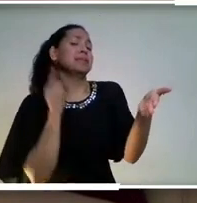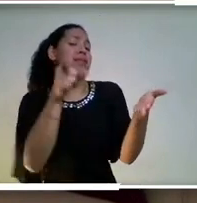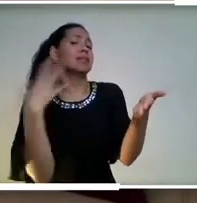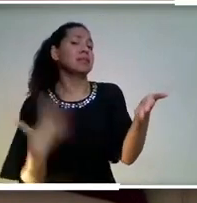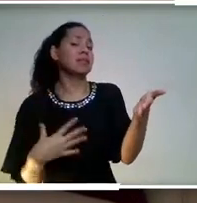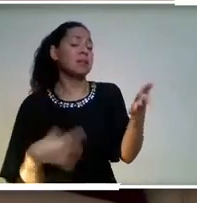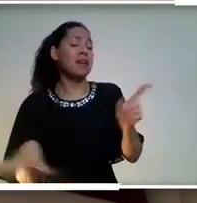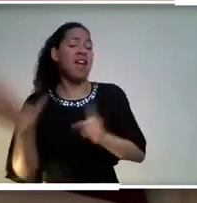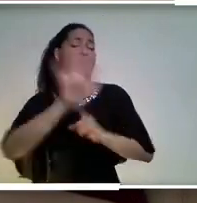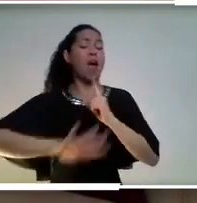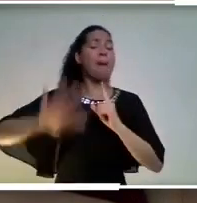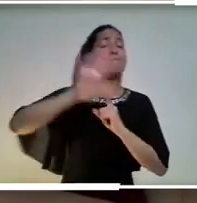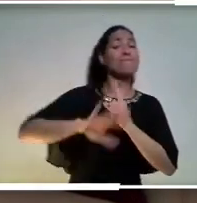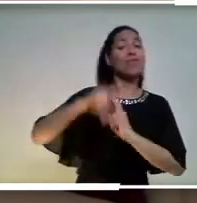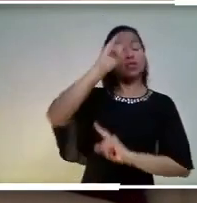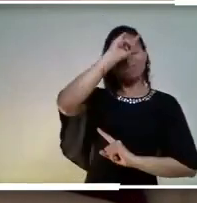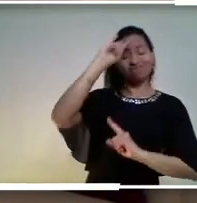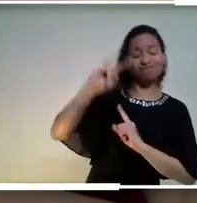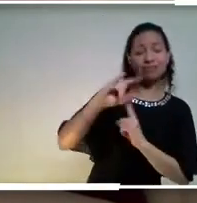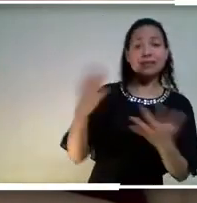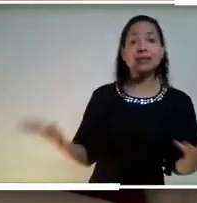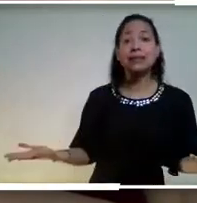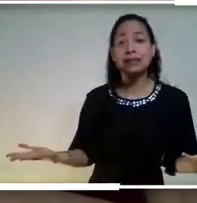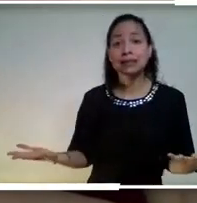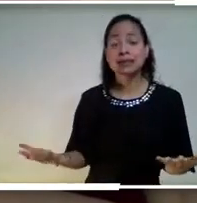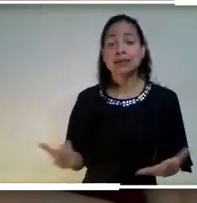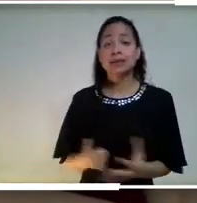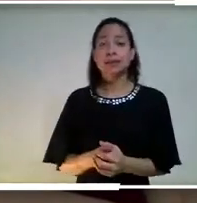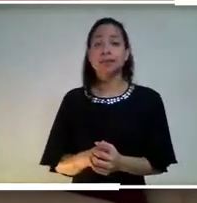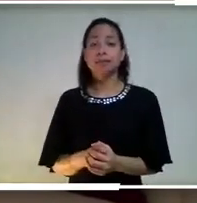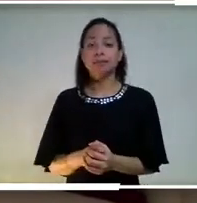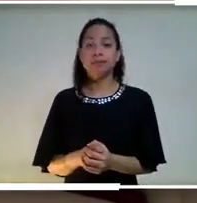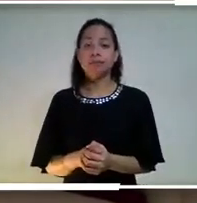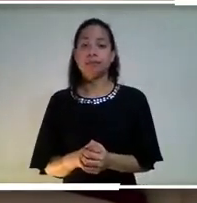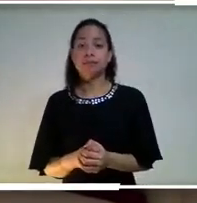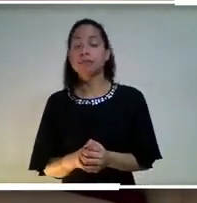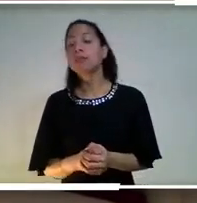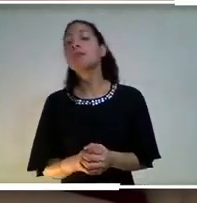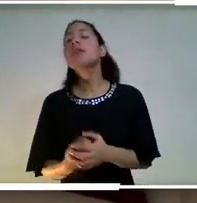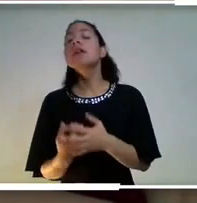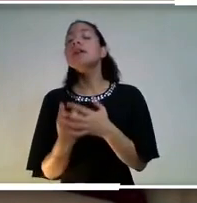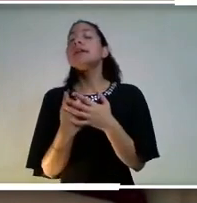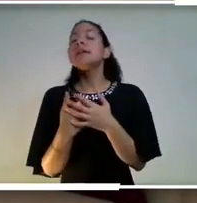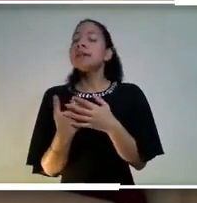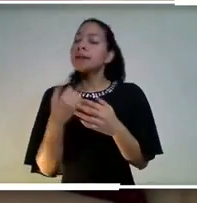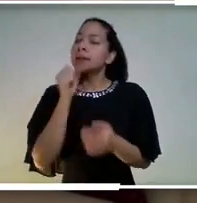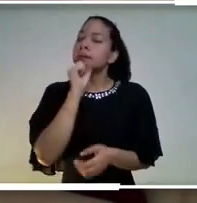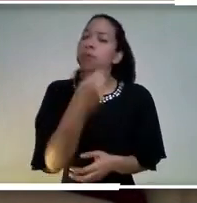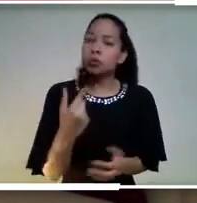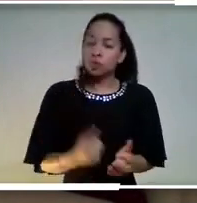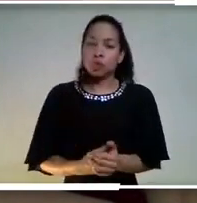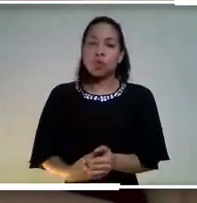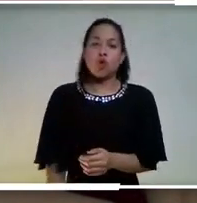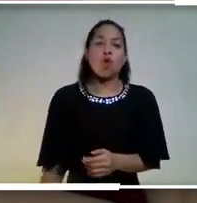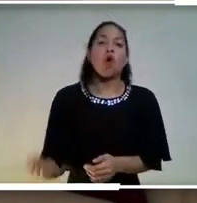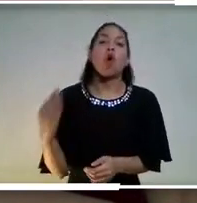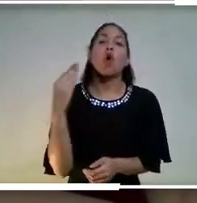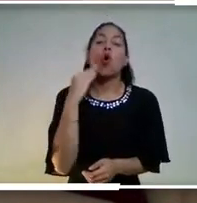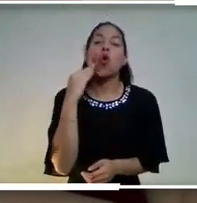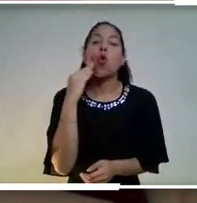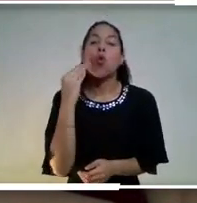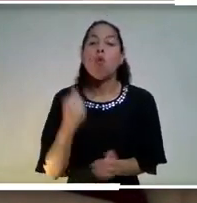vamos ahora la palabra dios cuando recibe la recompensa o el castigo de los seres humanos no es al momento de morir